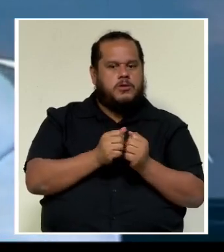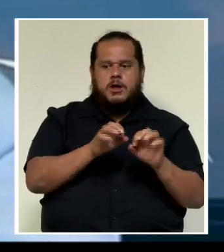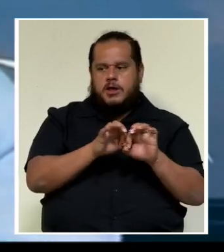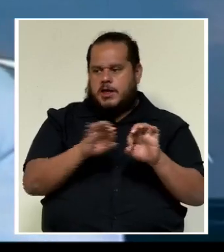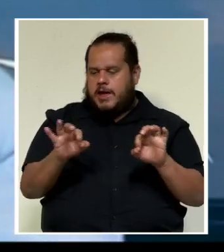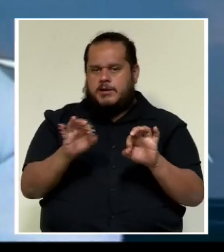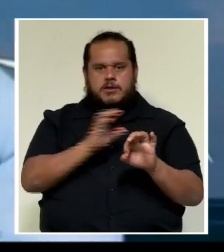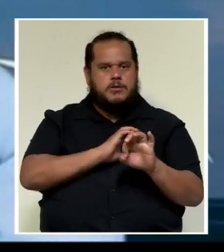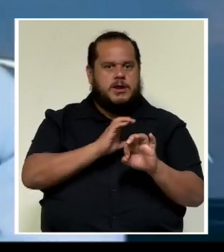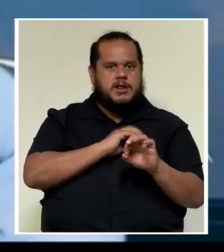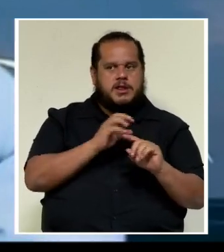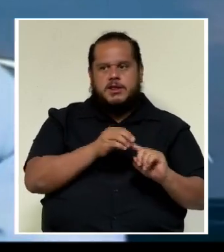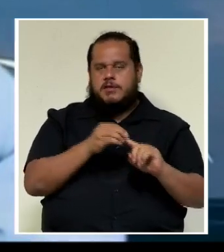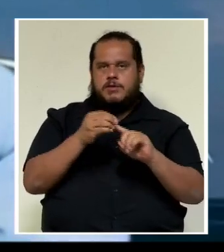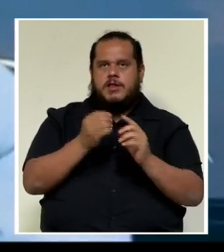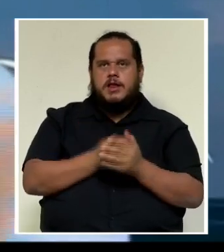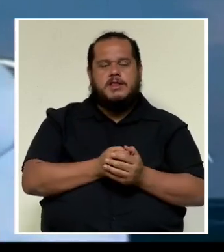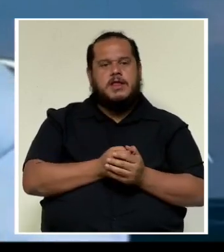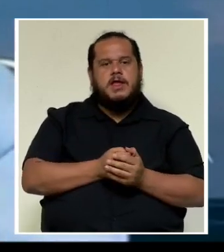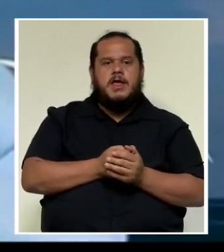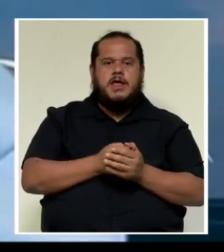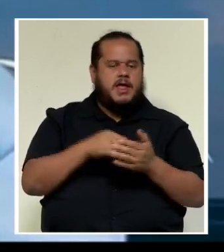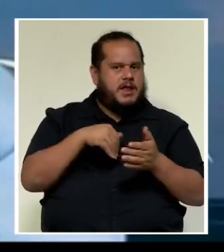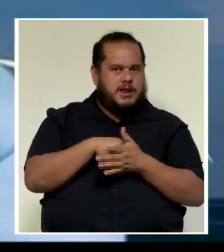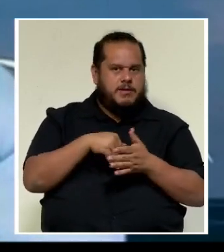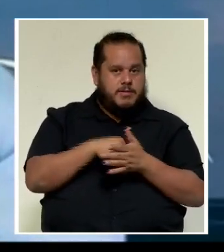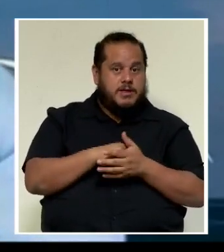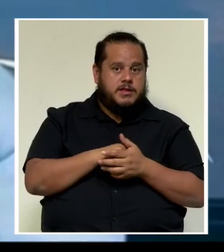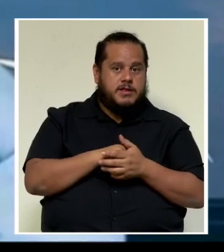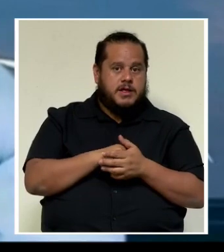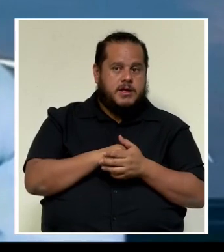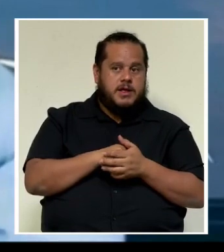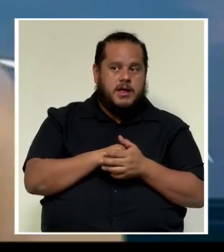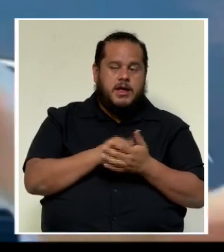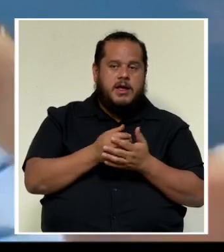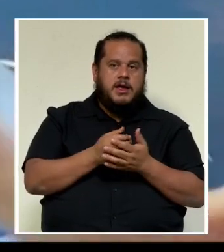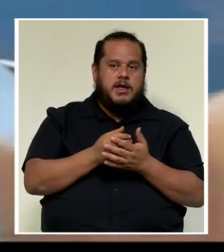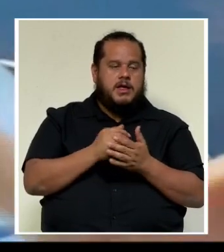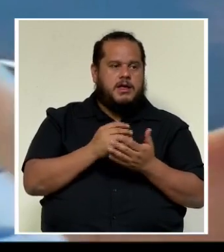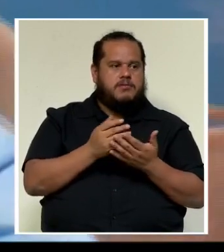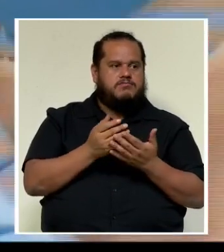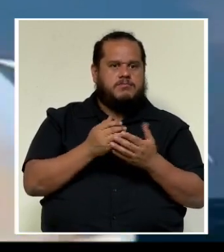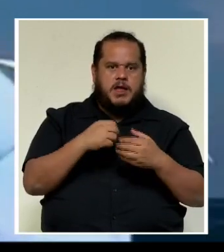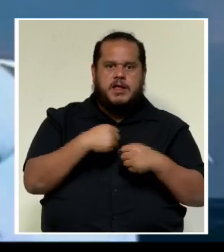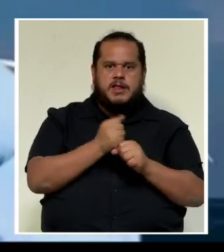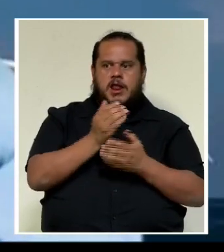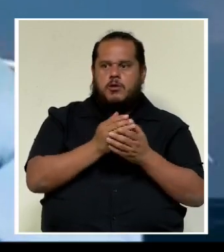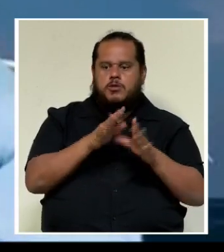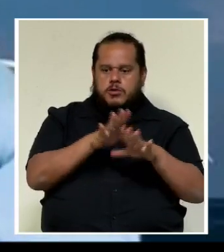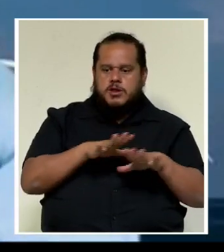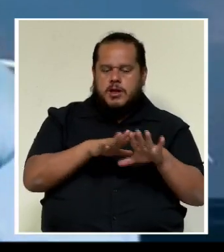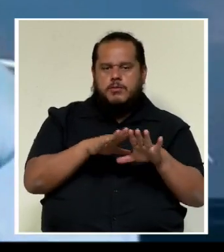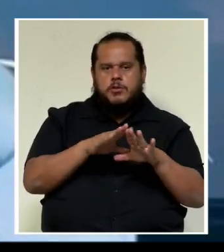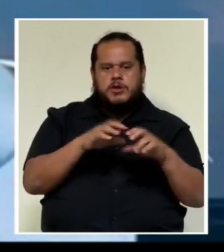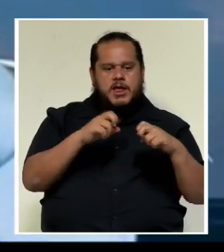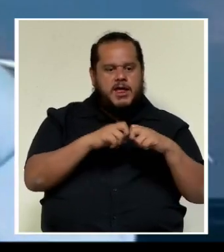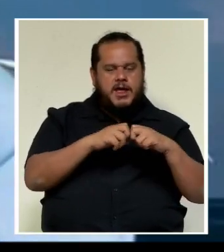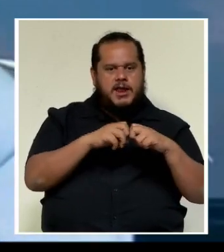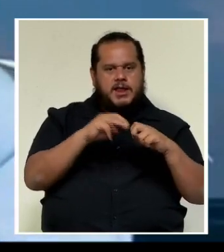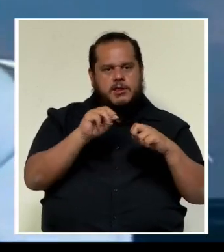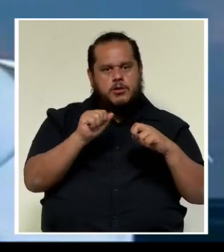características particulares que limitan la emisión de campos electromagnéticos que son los que eventualmente podrían